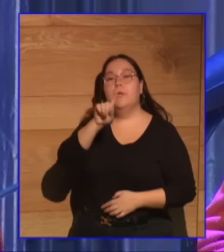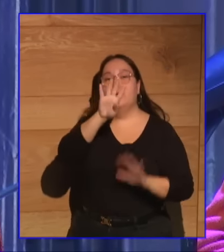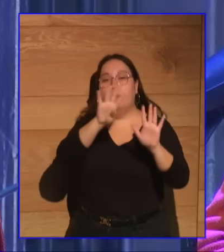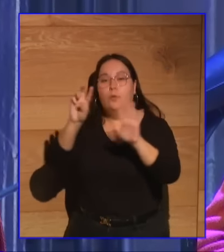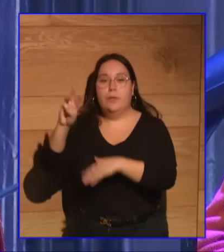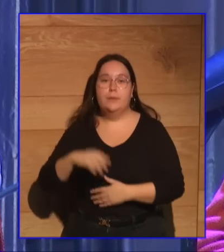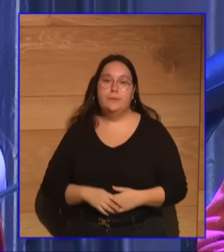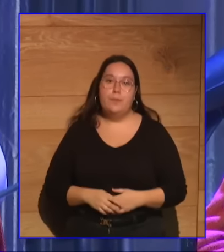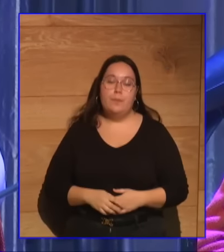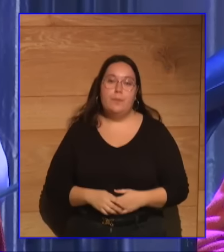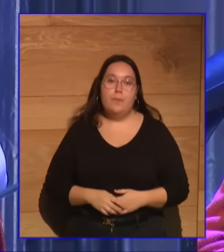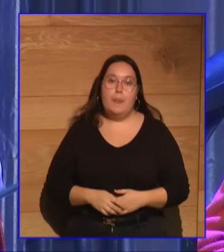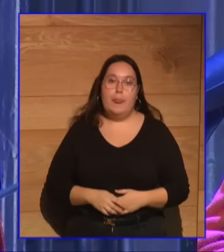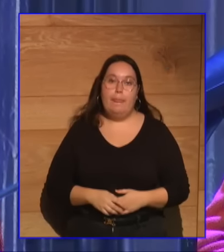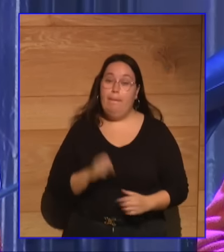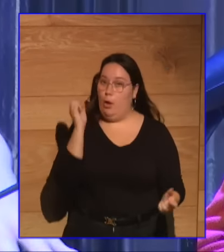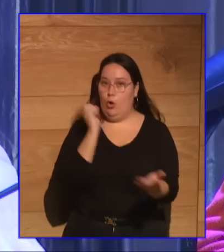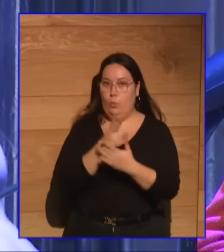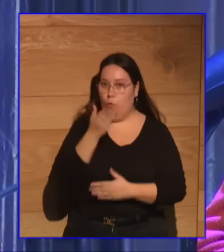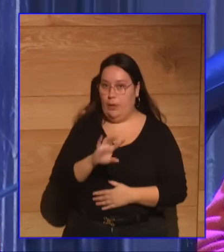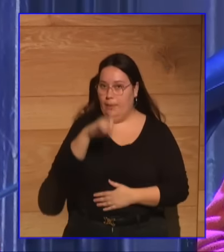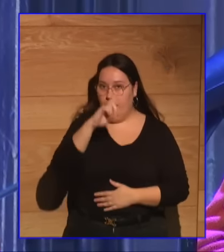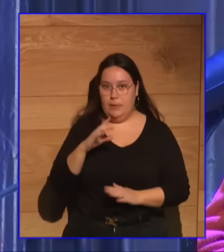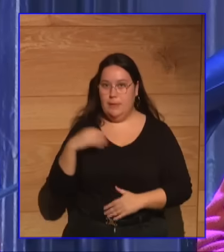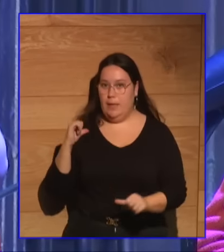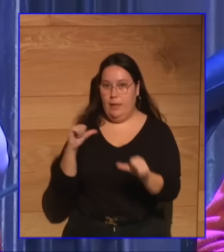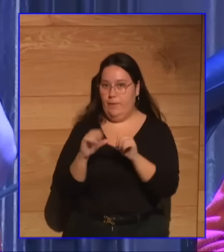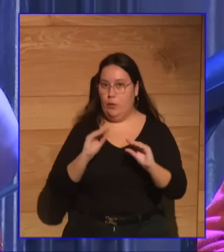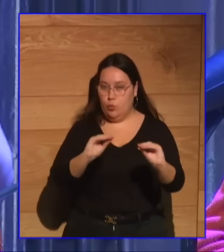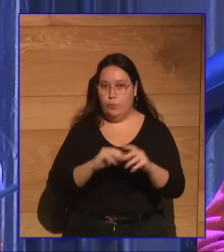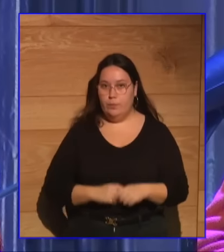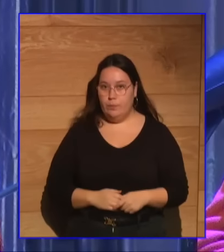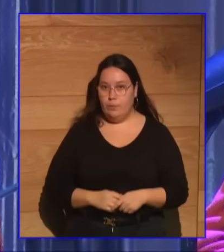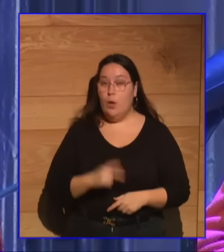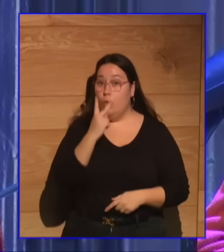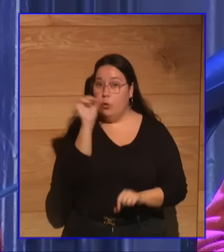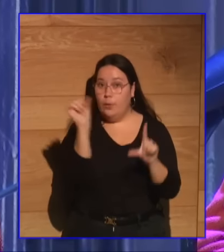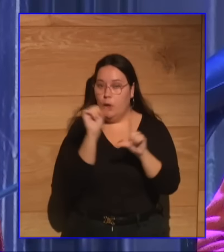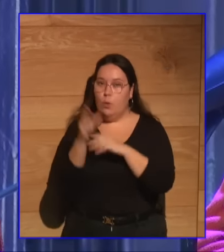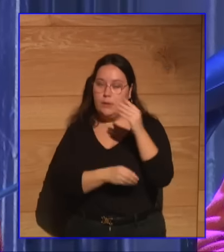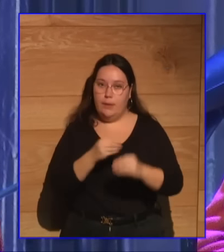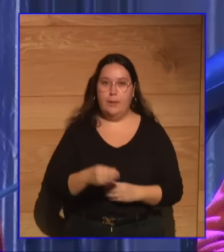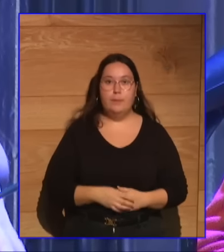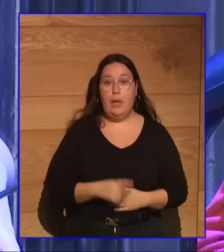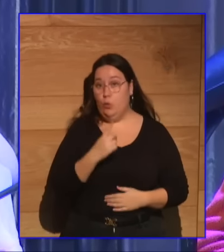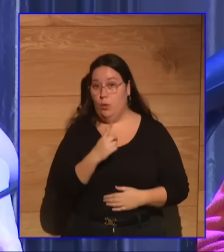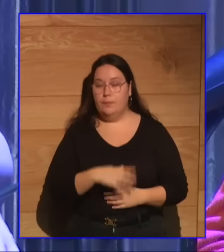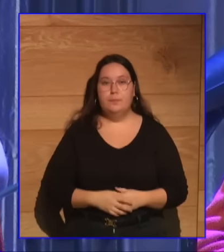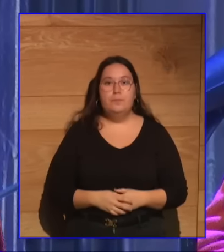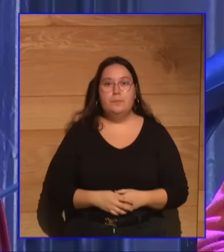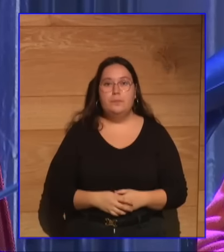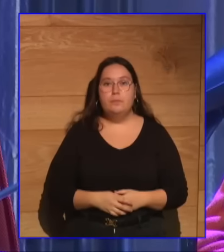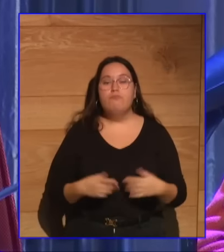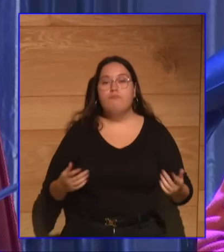1993, tiene ante sí el reto más importante de toda su carrera, que es hacer dos películas en un mismo año.